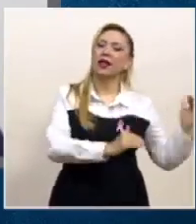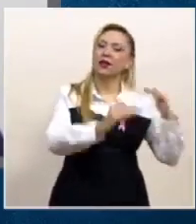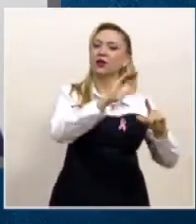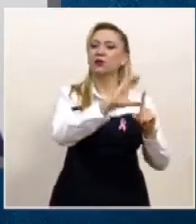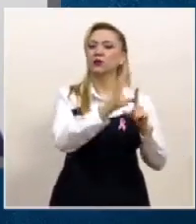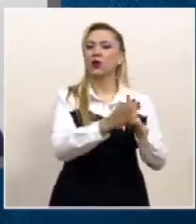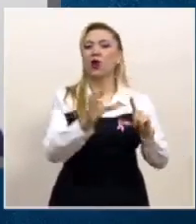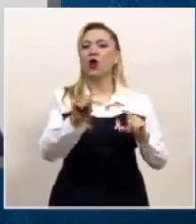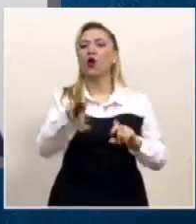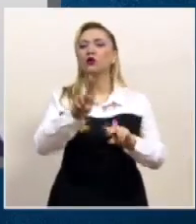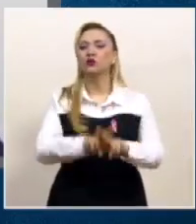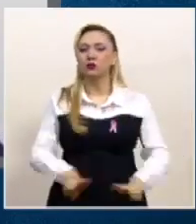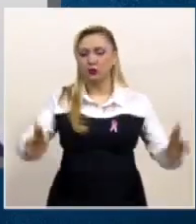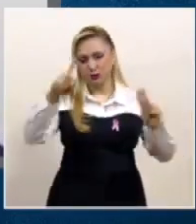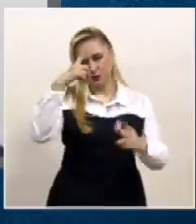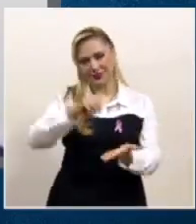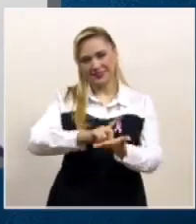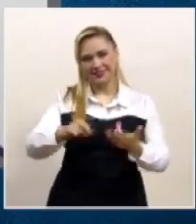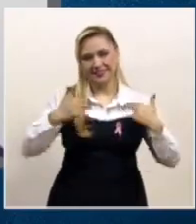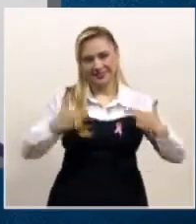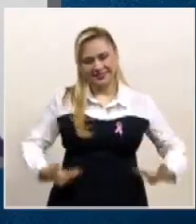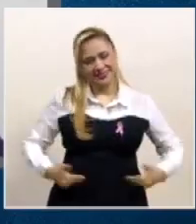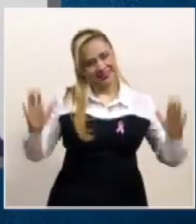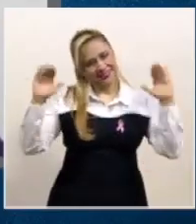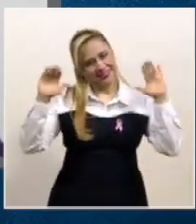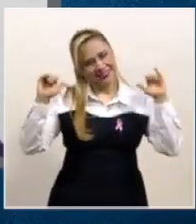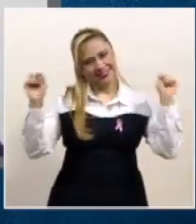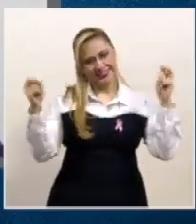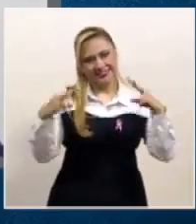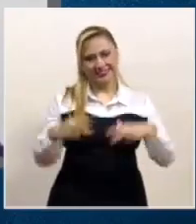de las Naciones Unidas para los Derechos Humanos. Hasta la próxima.